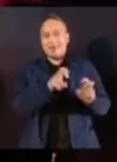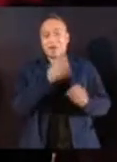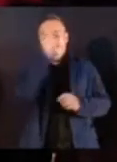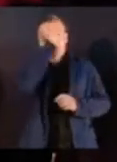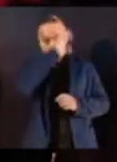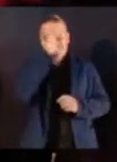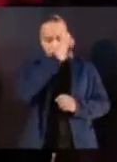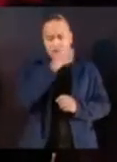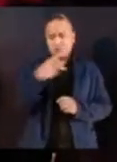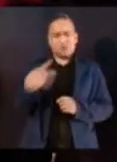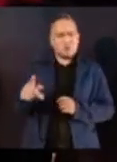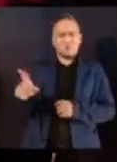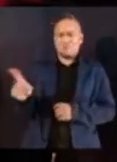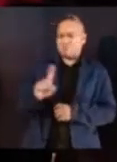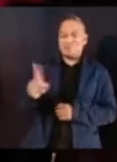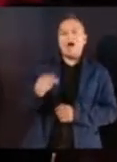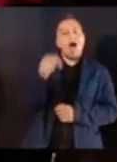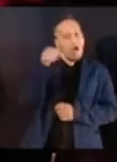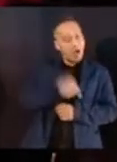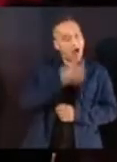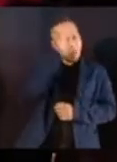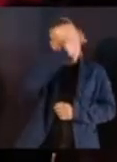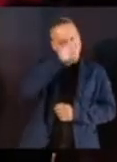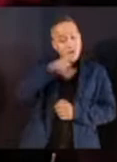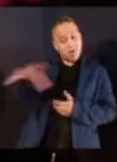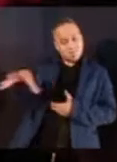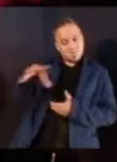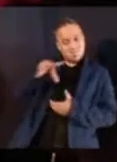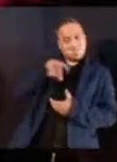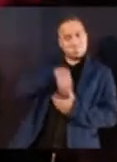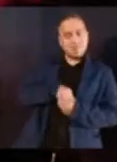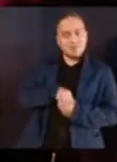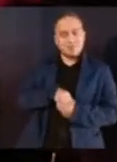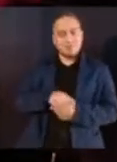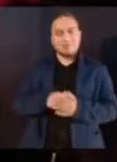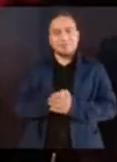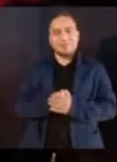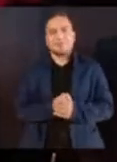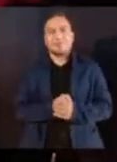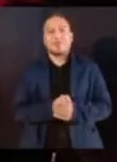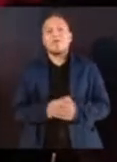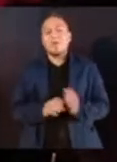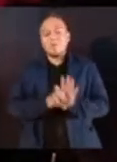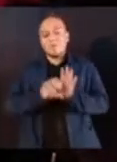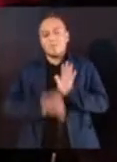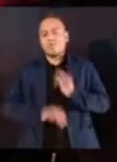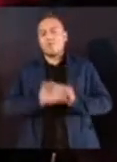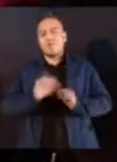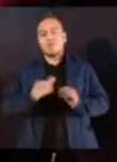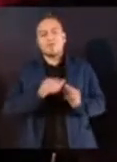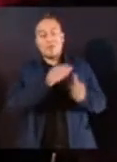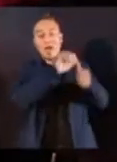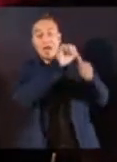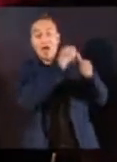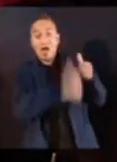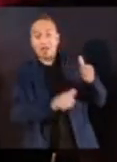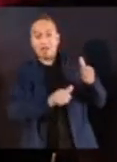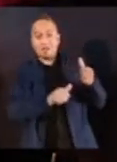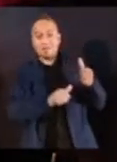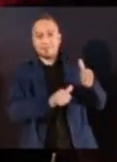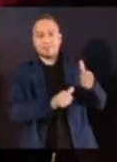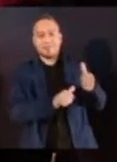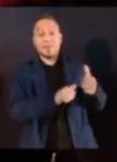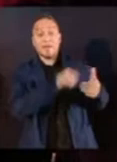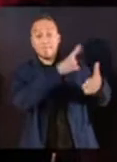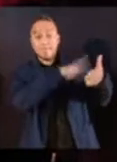Ustedes podrán recordar un ejemplo que me viene a la cabeza, en la pintura. No fue sino hasta que